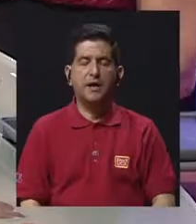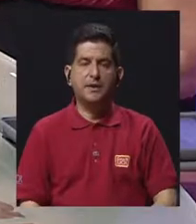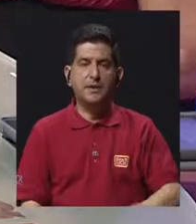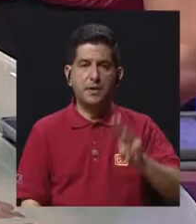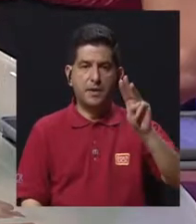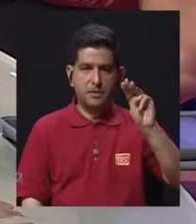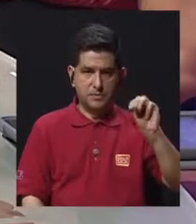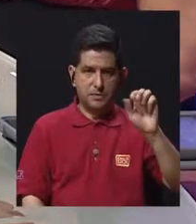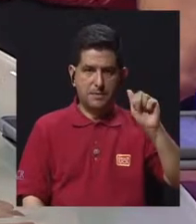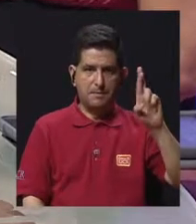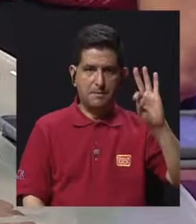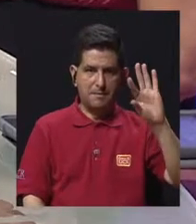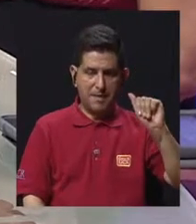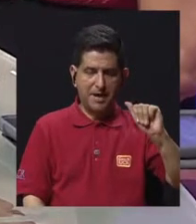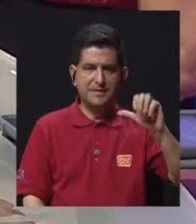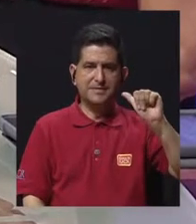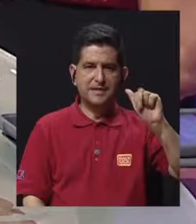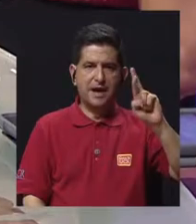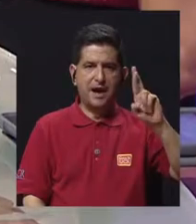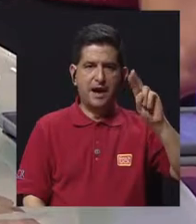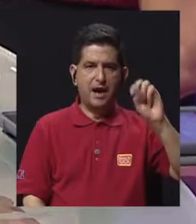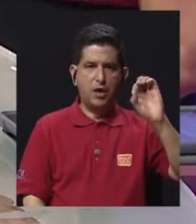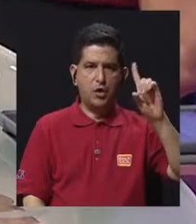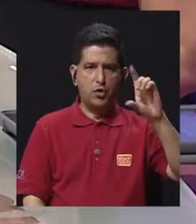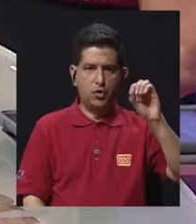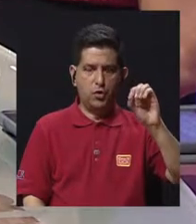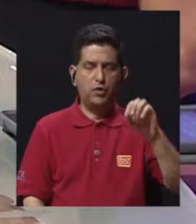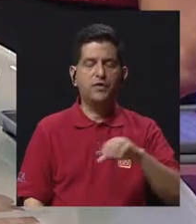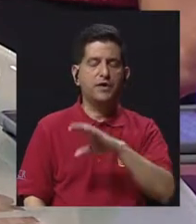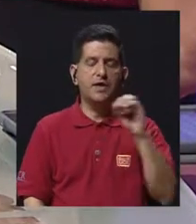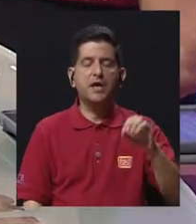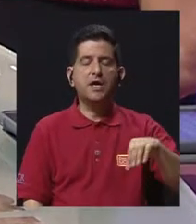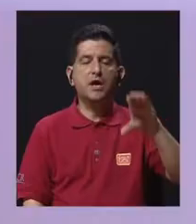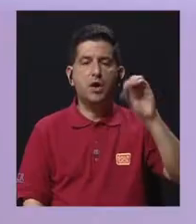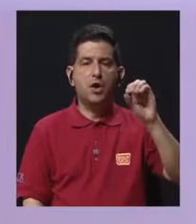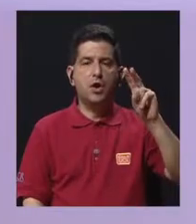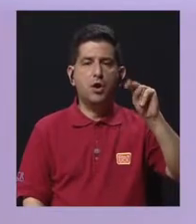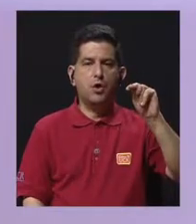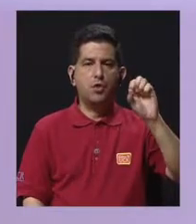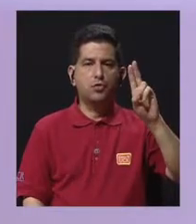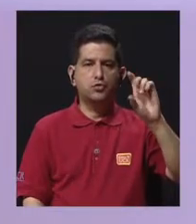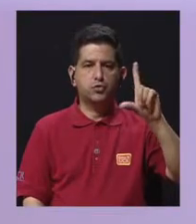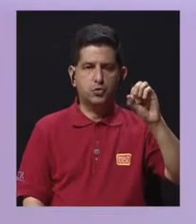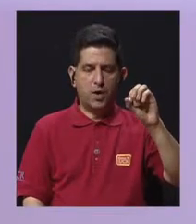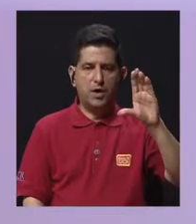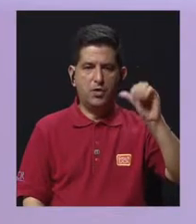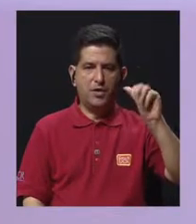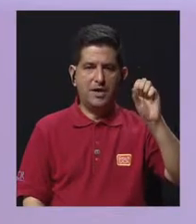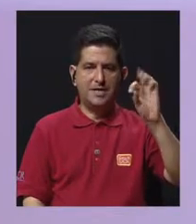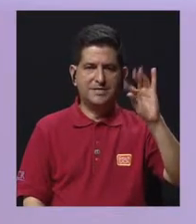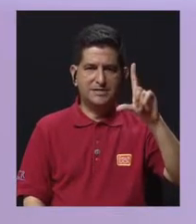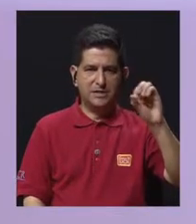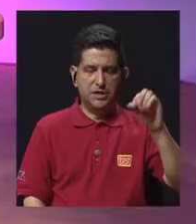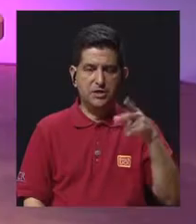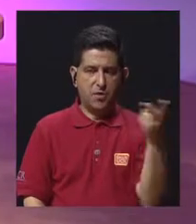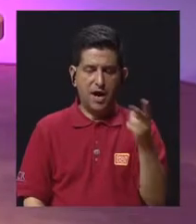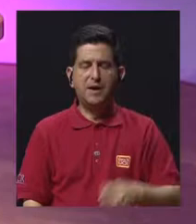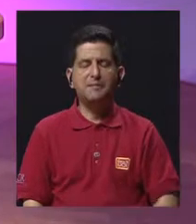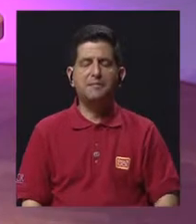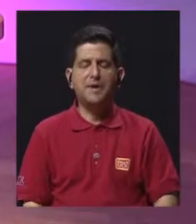Honduras. Hoy están con nosotras Marta Arnold y Consuelo Castillo. Ellas